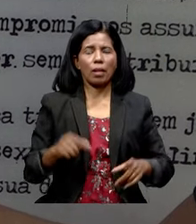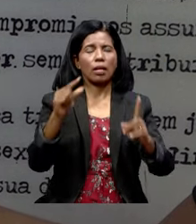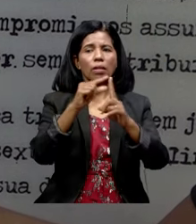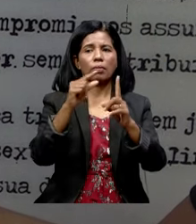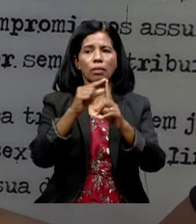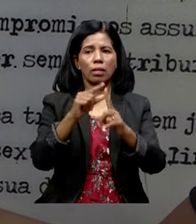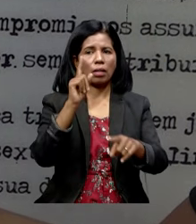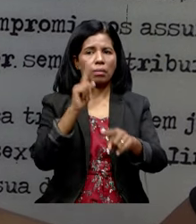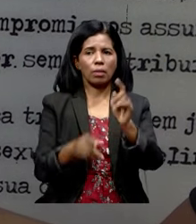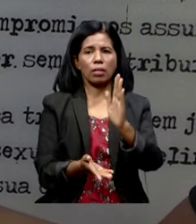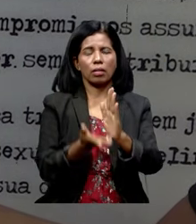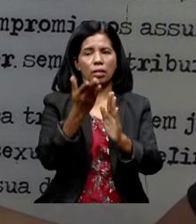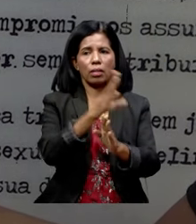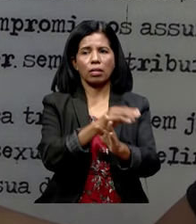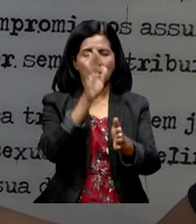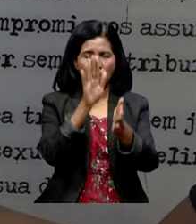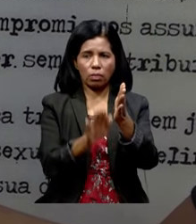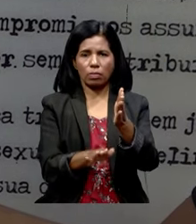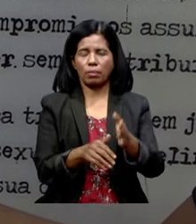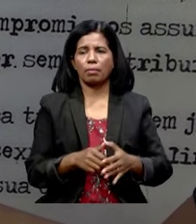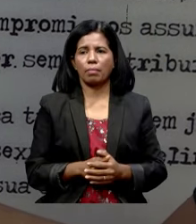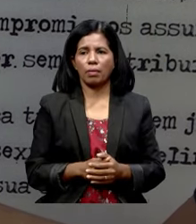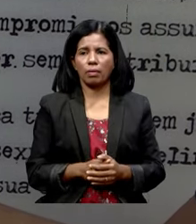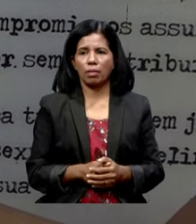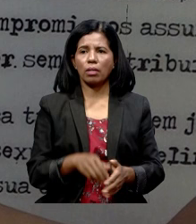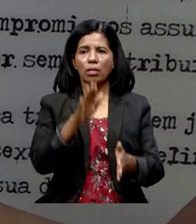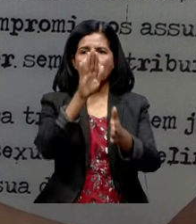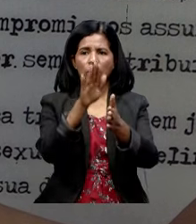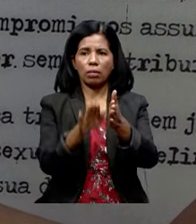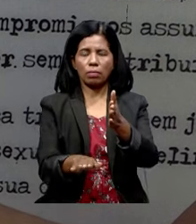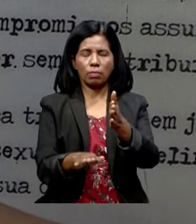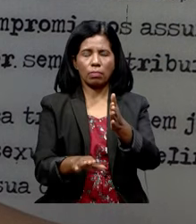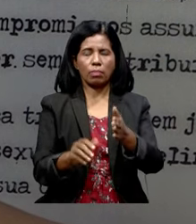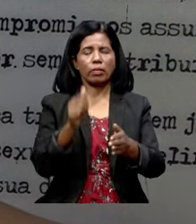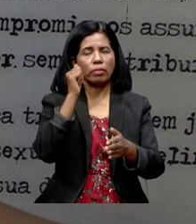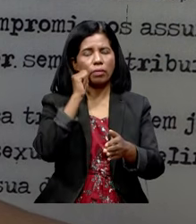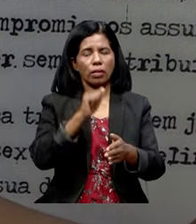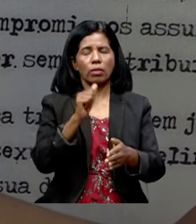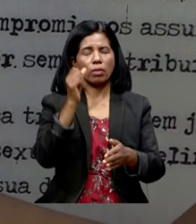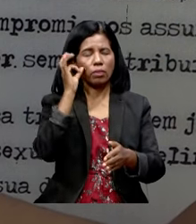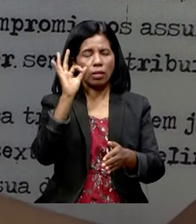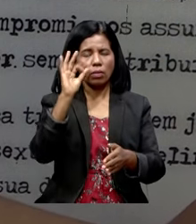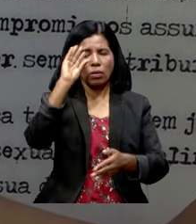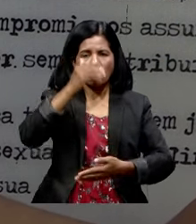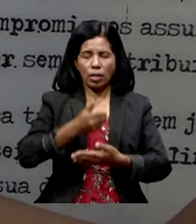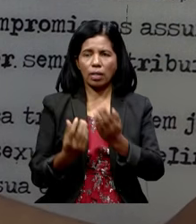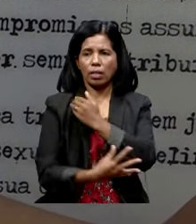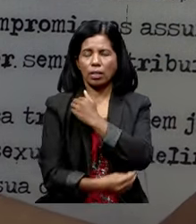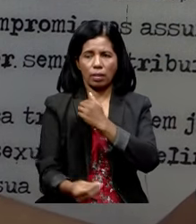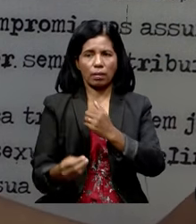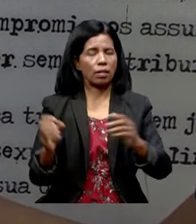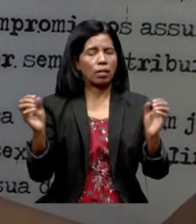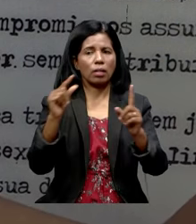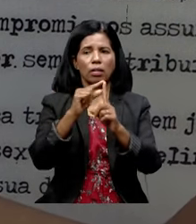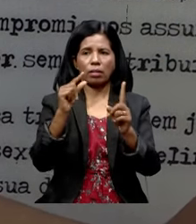Sobrevivencia ne la belesae, la belesae, ne tingitum. Ne tumba se, tumba faluk oankiak. Ne banasan otona li tamba li